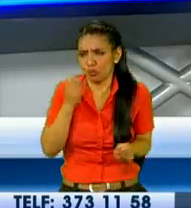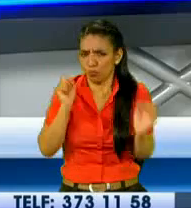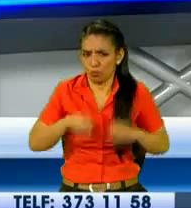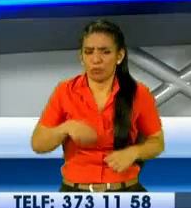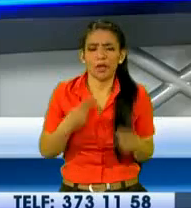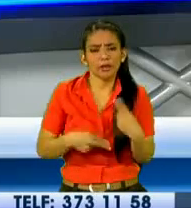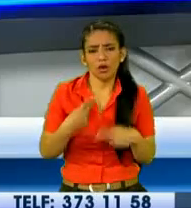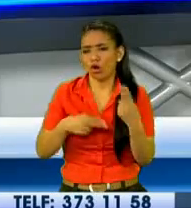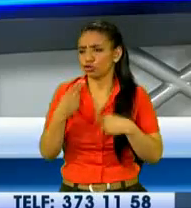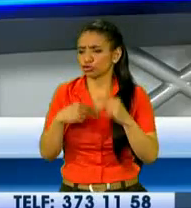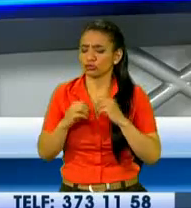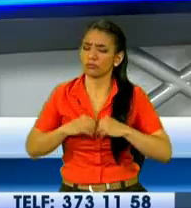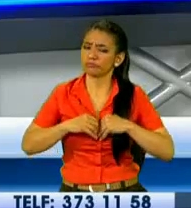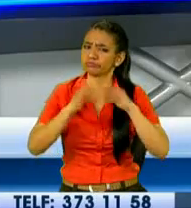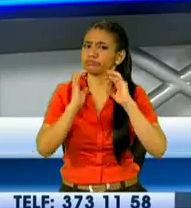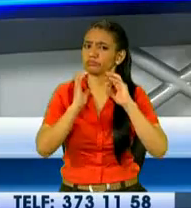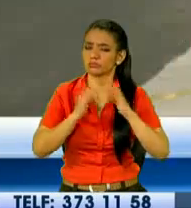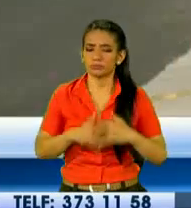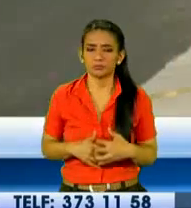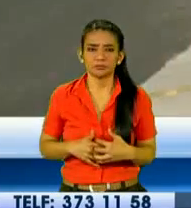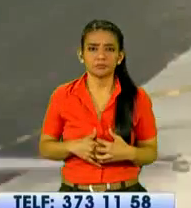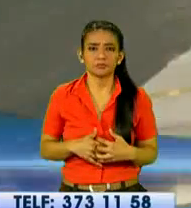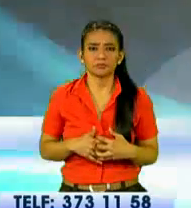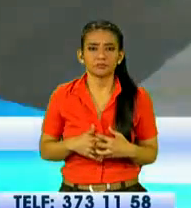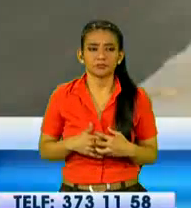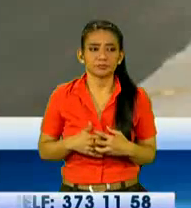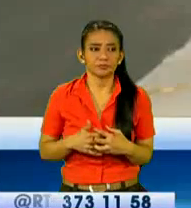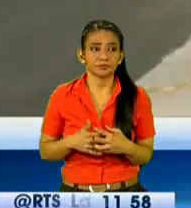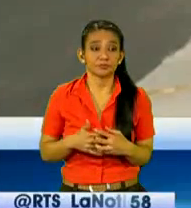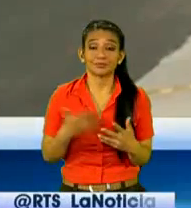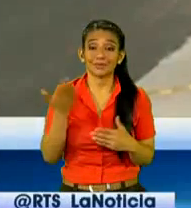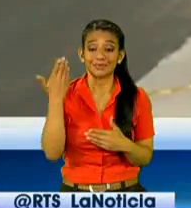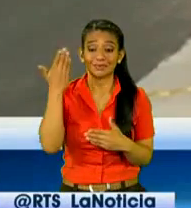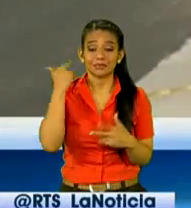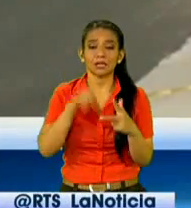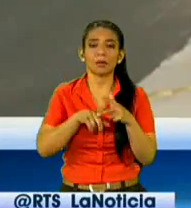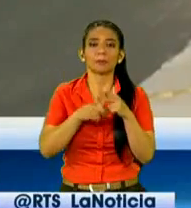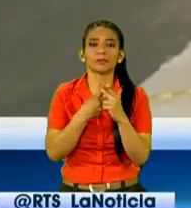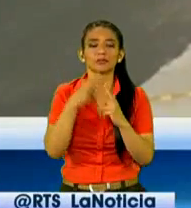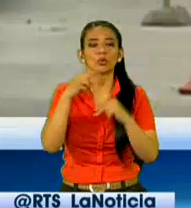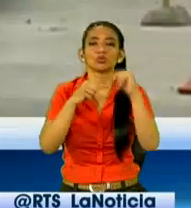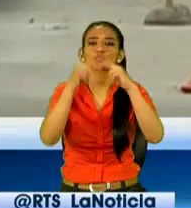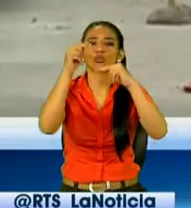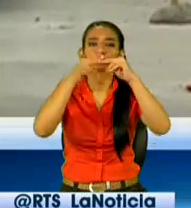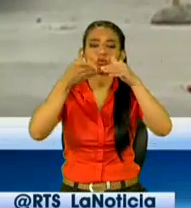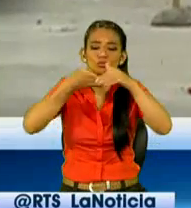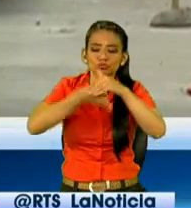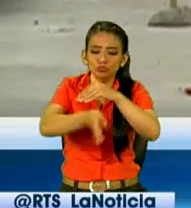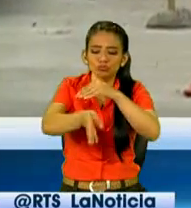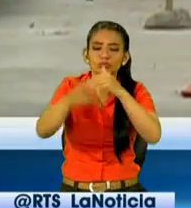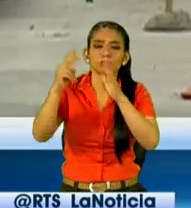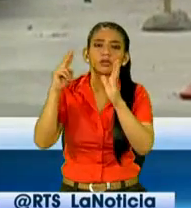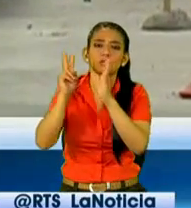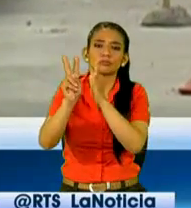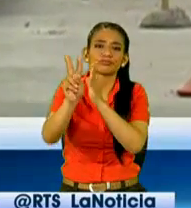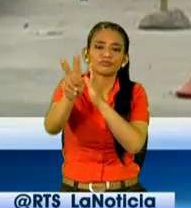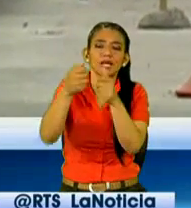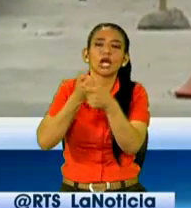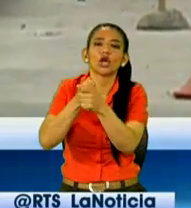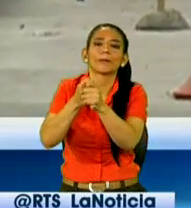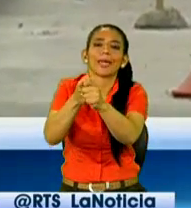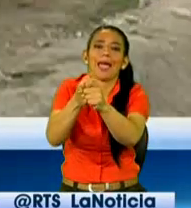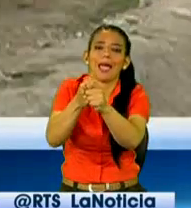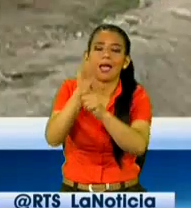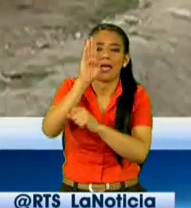economía no se afecte hace algunos meses se inició con la construcción del corredor de la ecovía en éxitos del beaterio y a